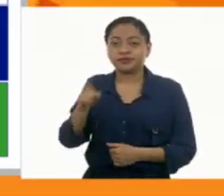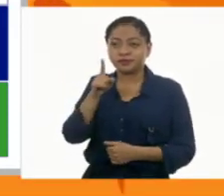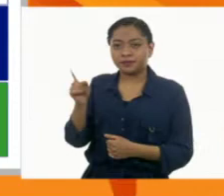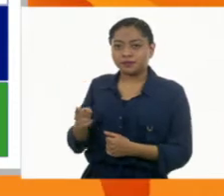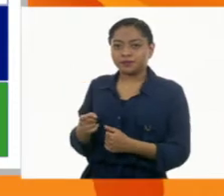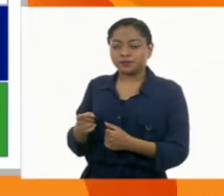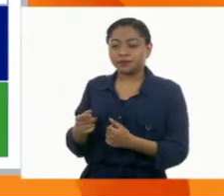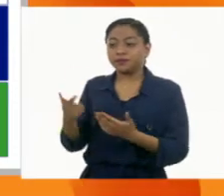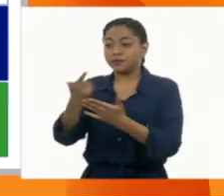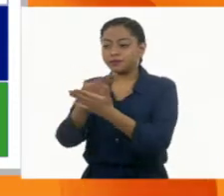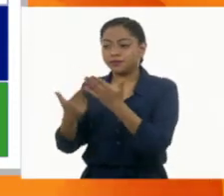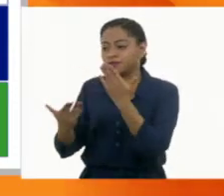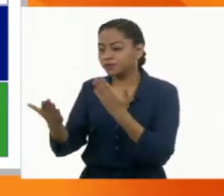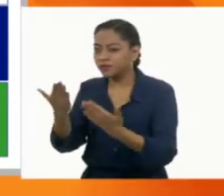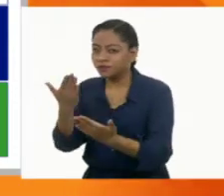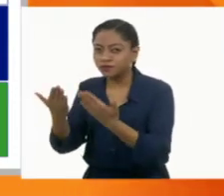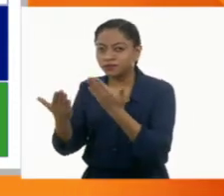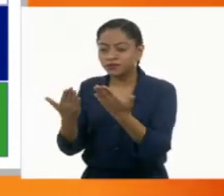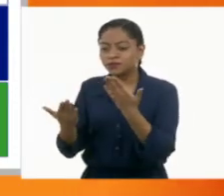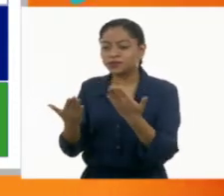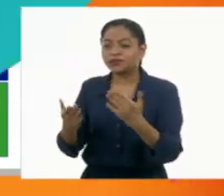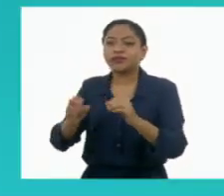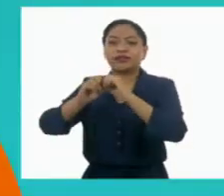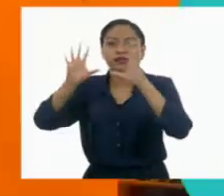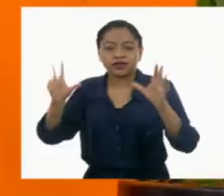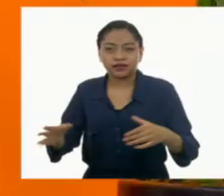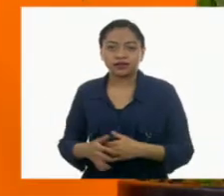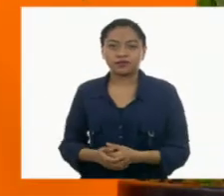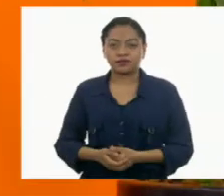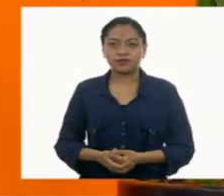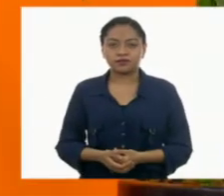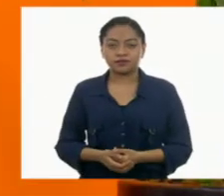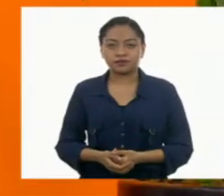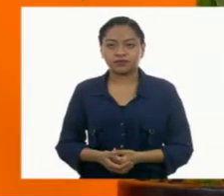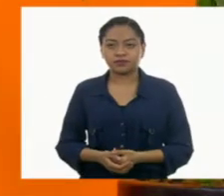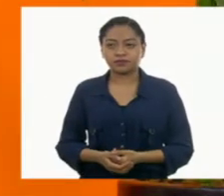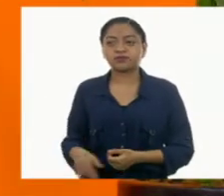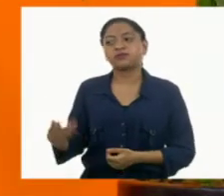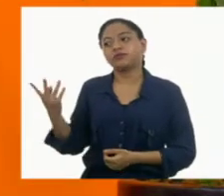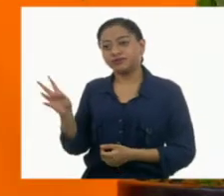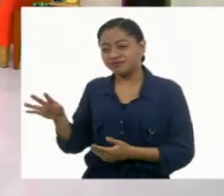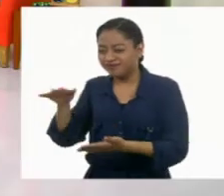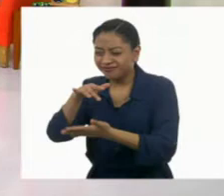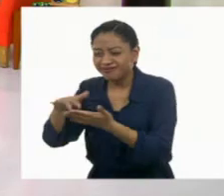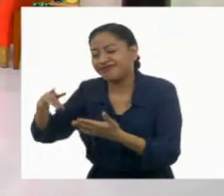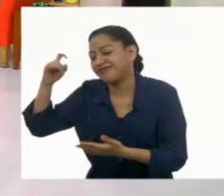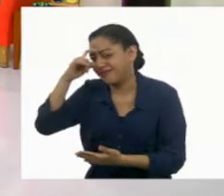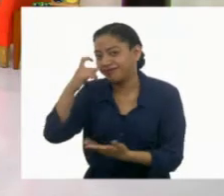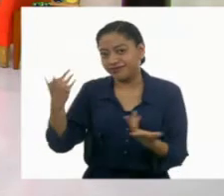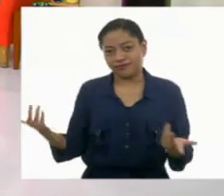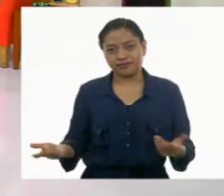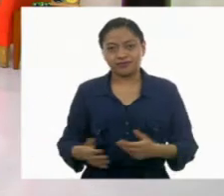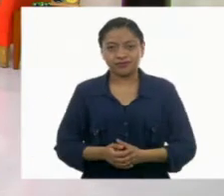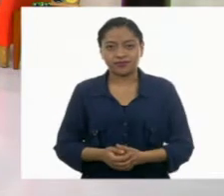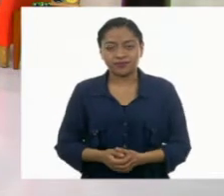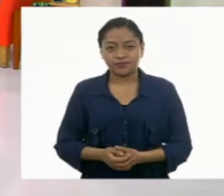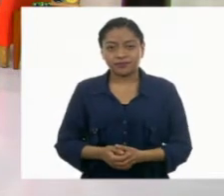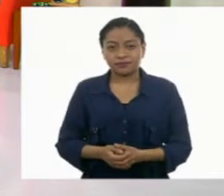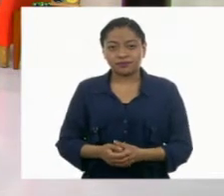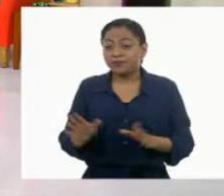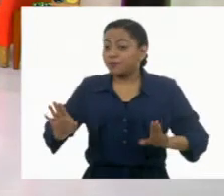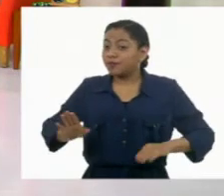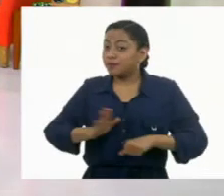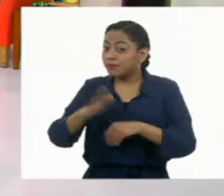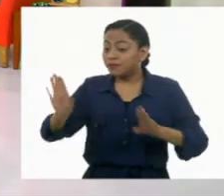poniendo, porque se pierde. Okay. Ellos no lo alcanzan a ver, entonces para ellos es imposible. Okay. Y así como por último, de